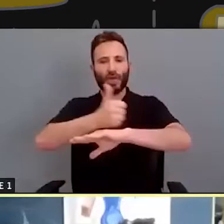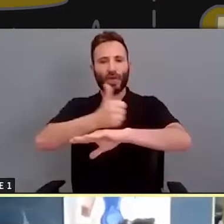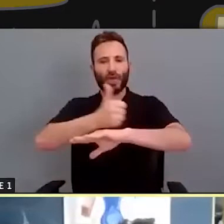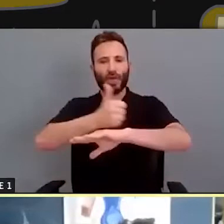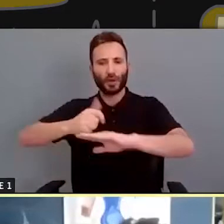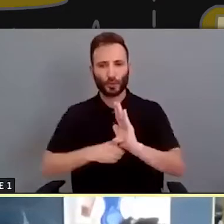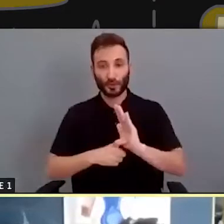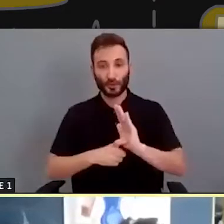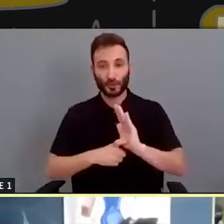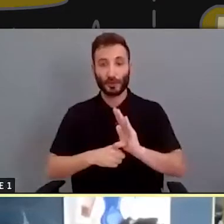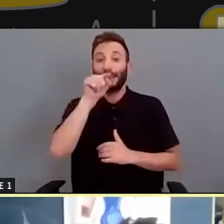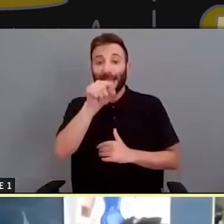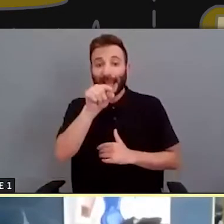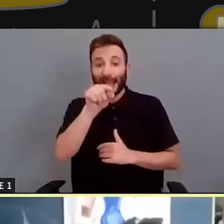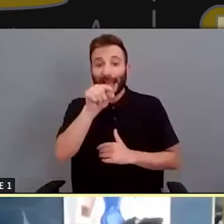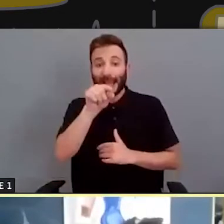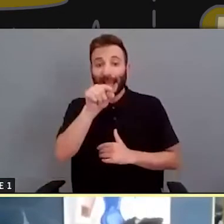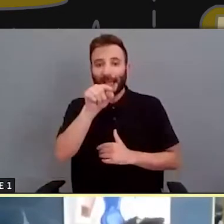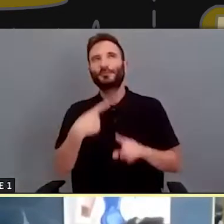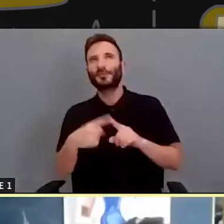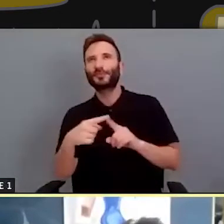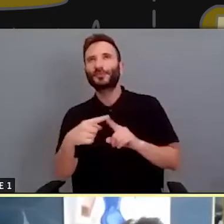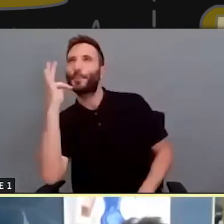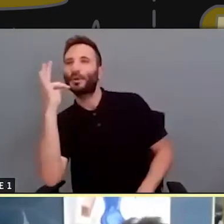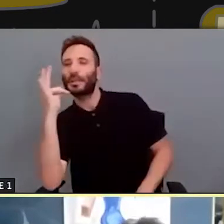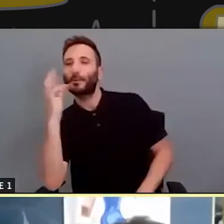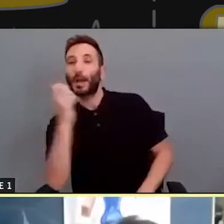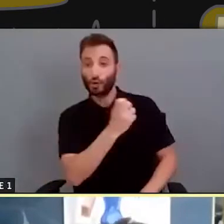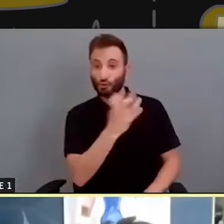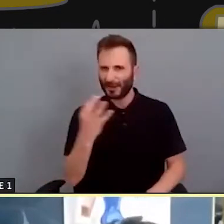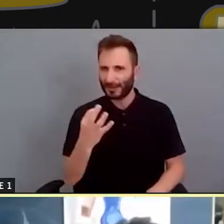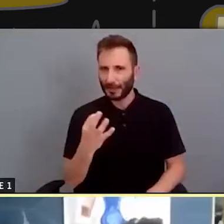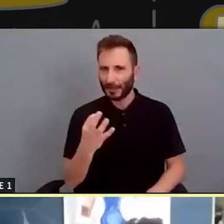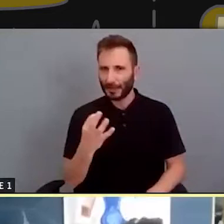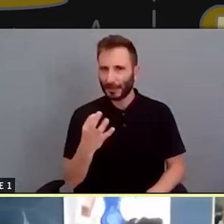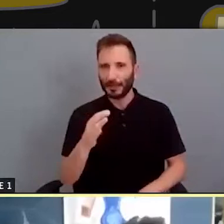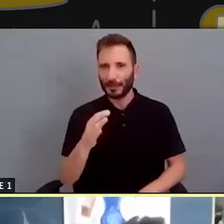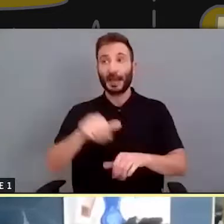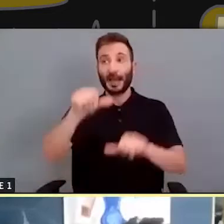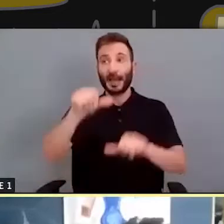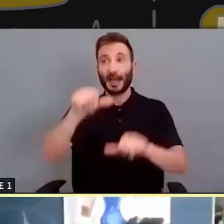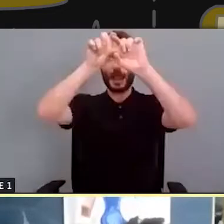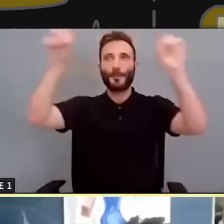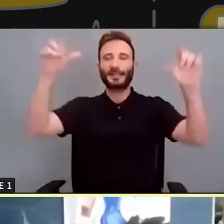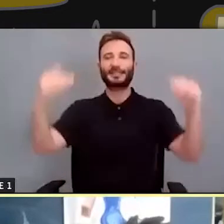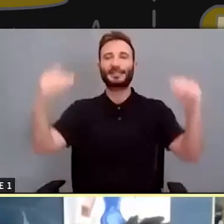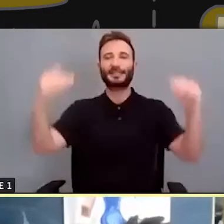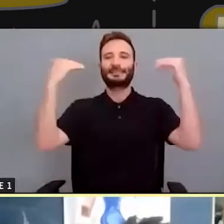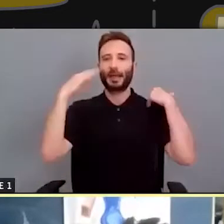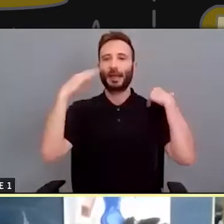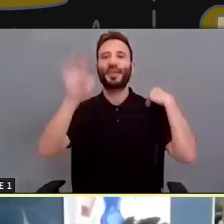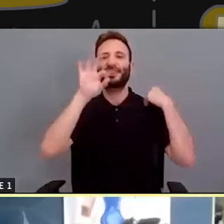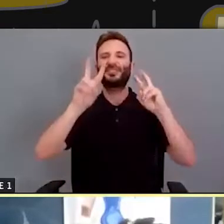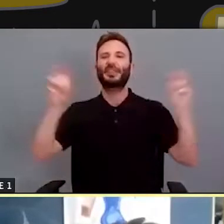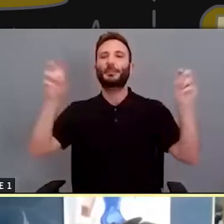esta, digamos, ventaja de los números a veces es importante para los que deciden sobre qué hacer a nivel político.